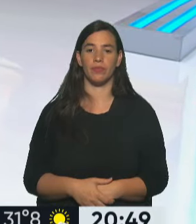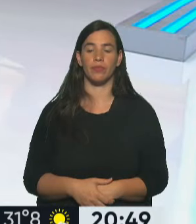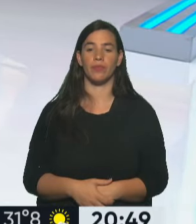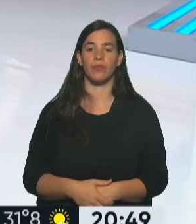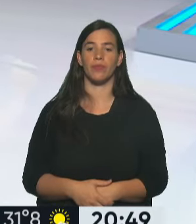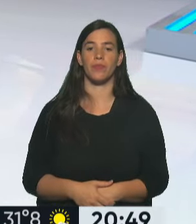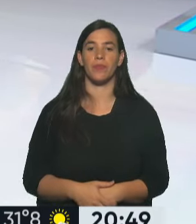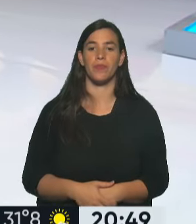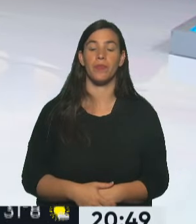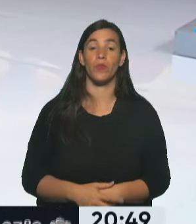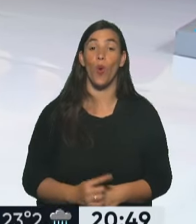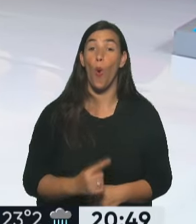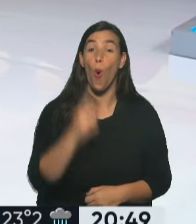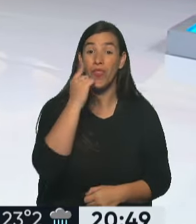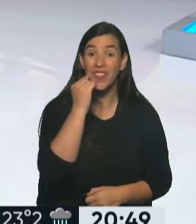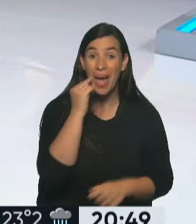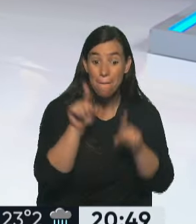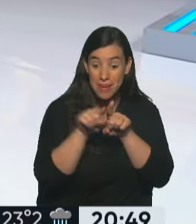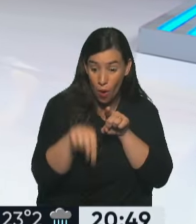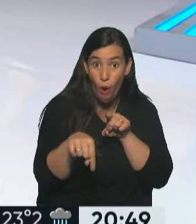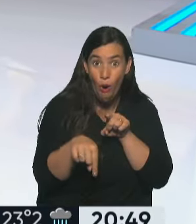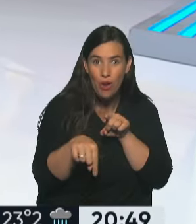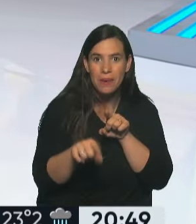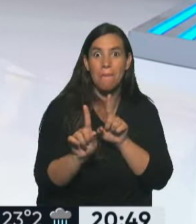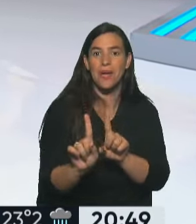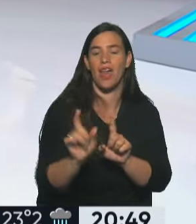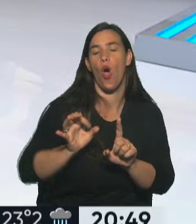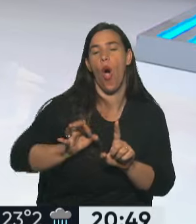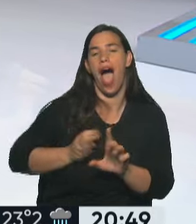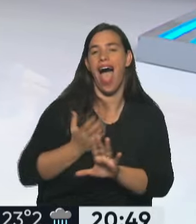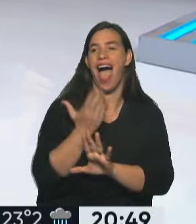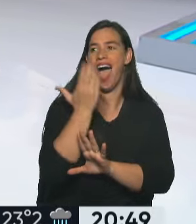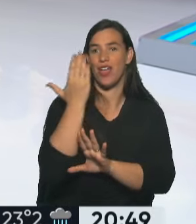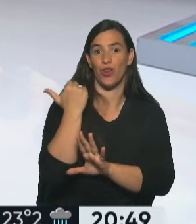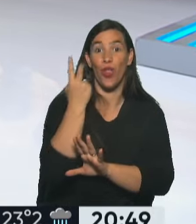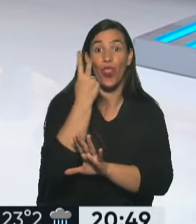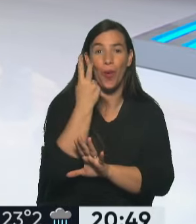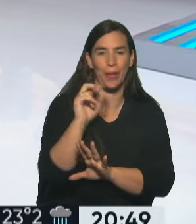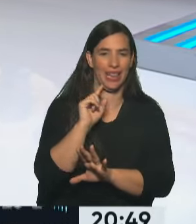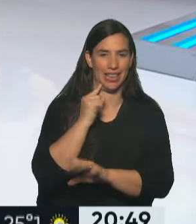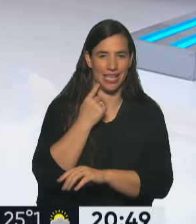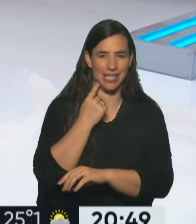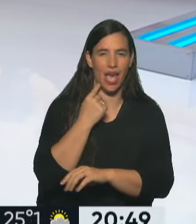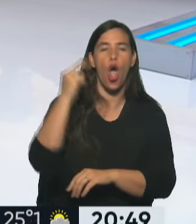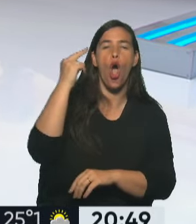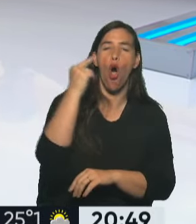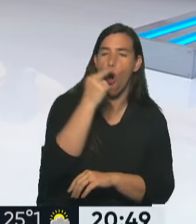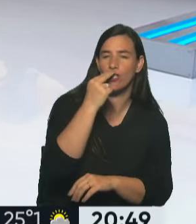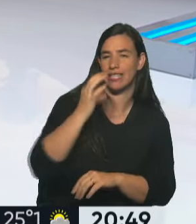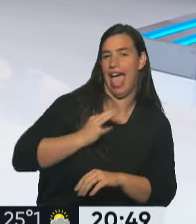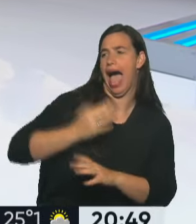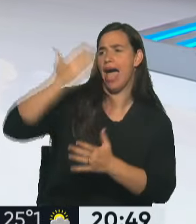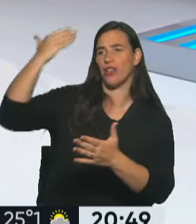un día como hoy, pero del 2013. 13 del 2013, hace 11 años. Lo conocimos